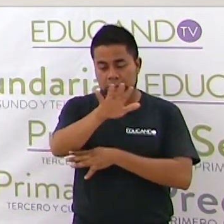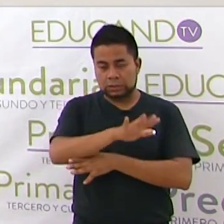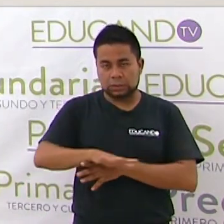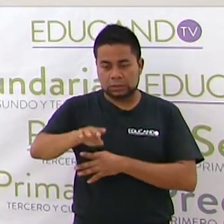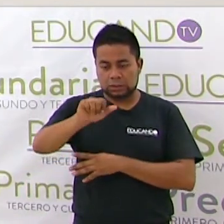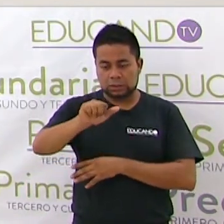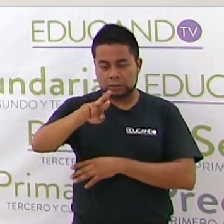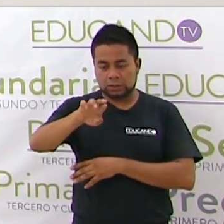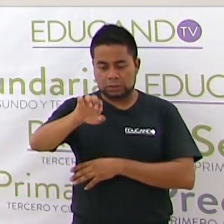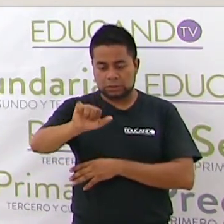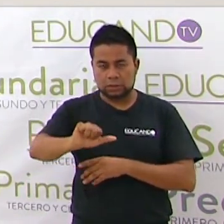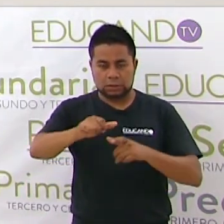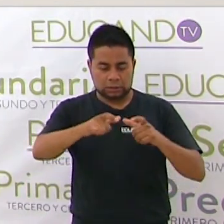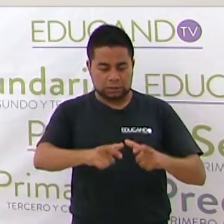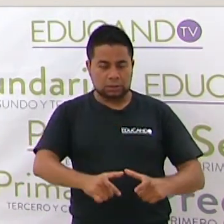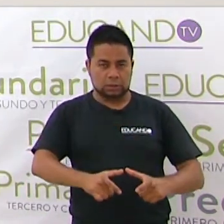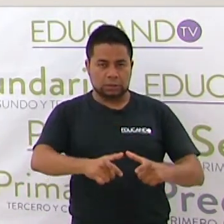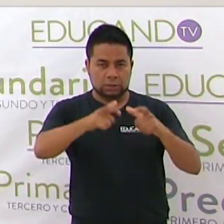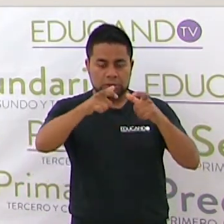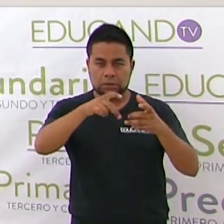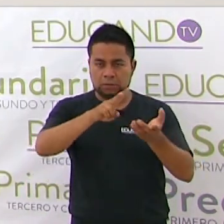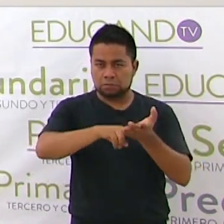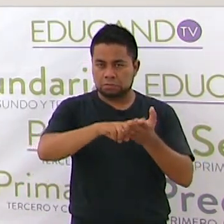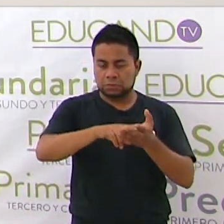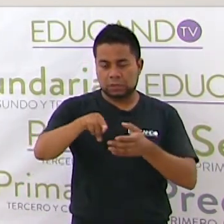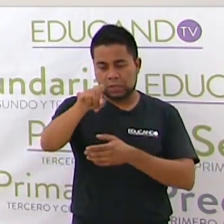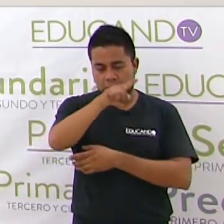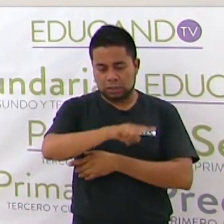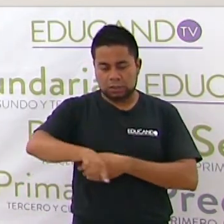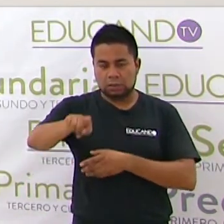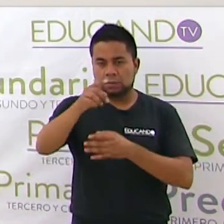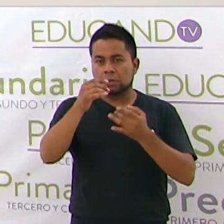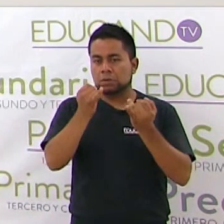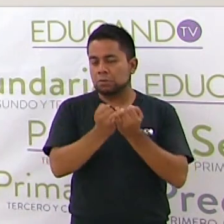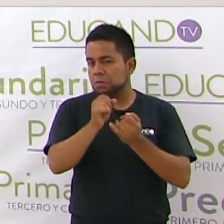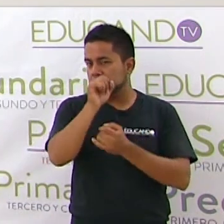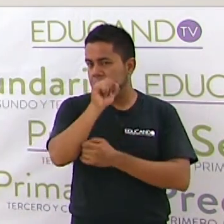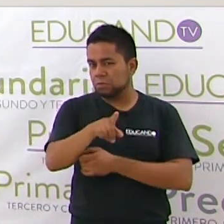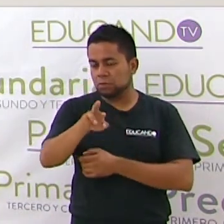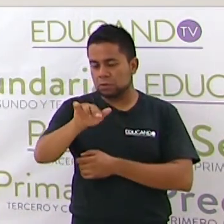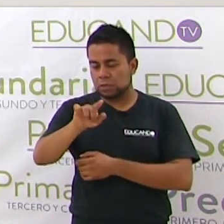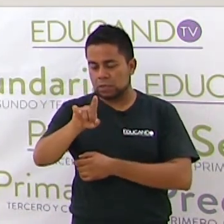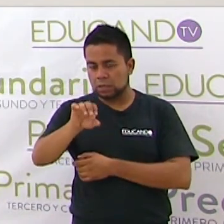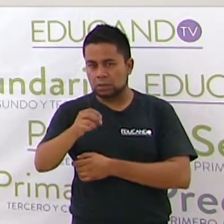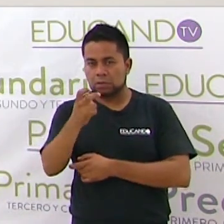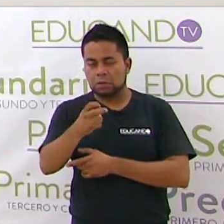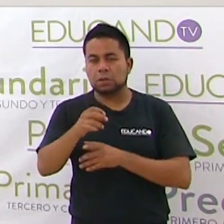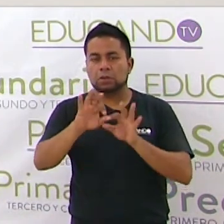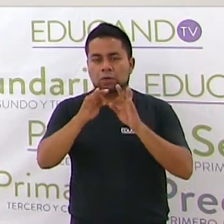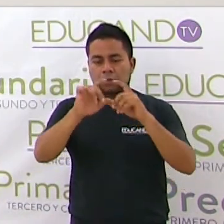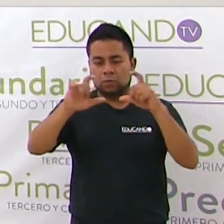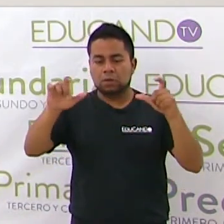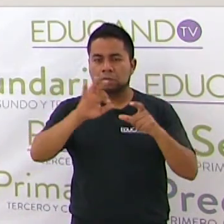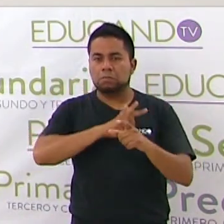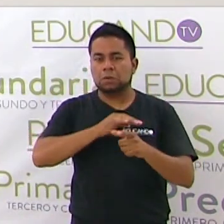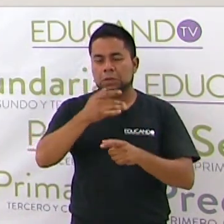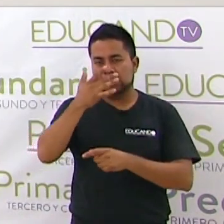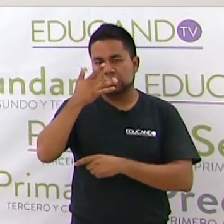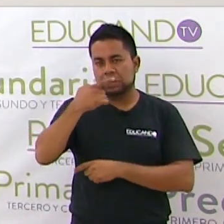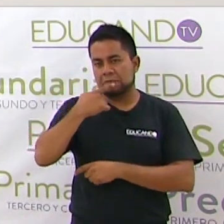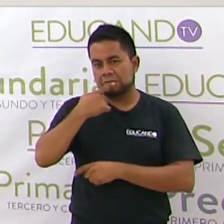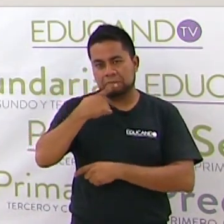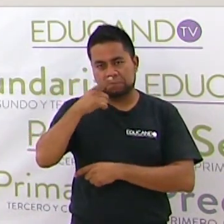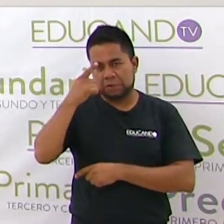cilindro que tiene el mismo diámetro y que tiene el mismo radio. ¿Sale? Ya conocemos la fórmula y eso lo podemos hacer mucho más sencillo.